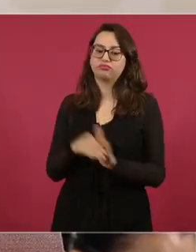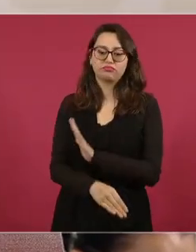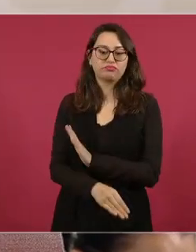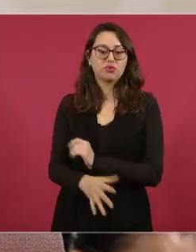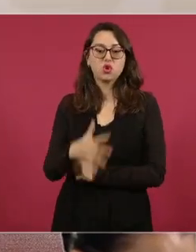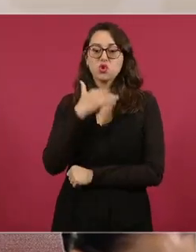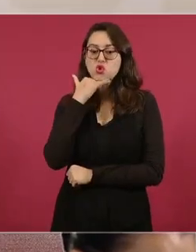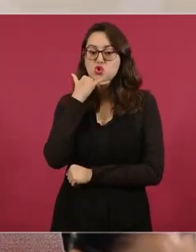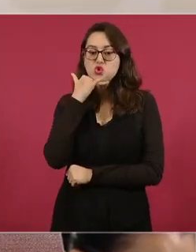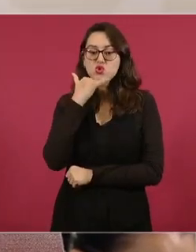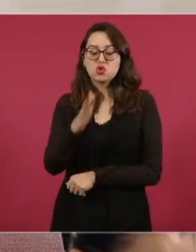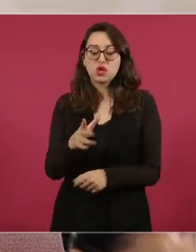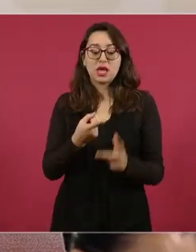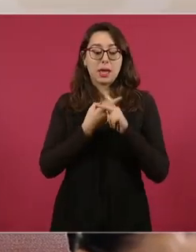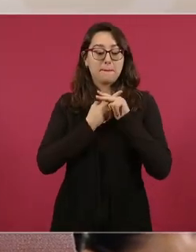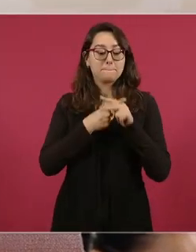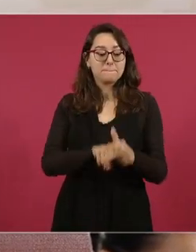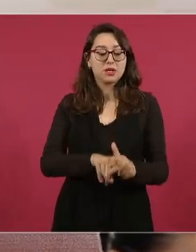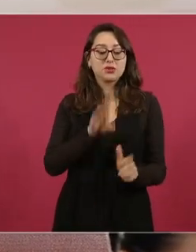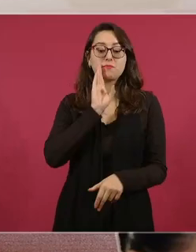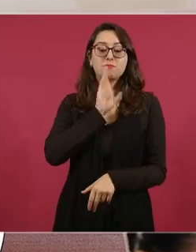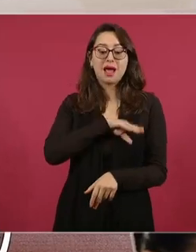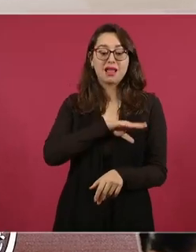inició mal y acabó mal.